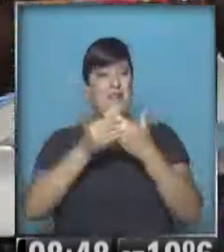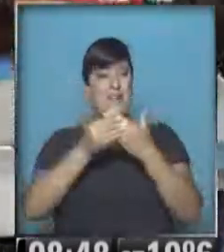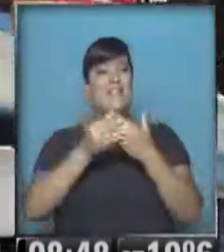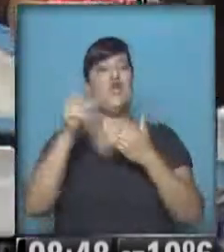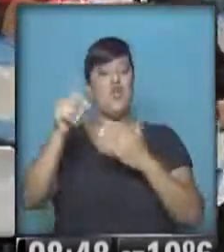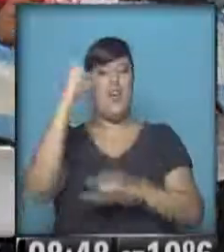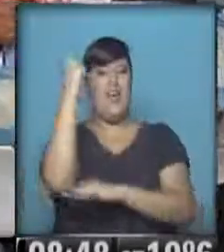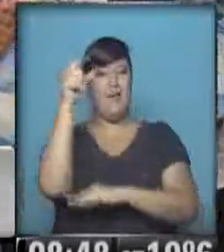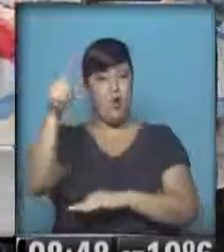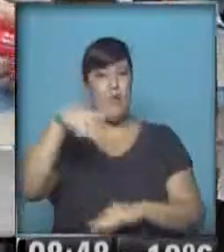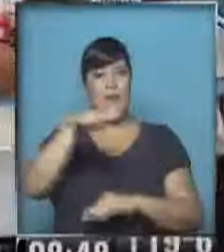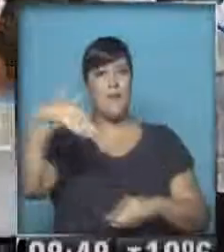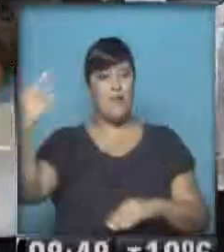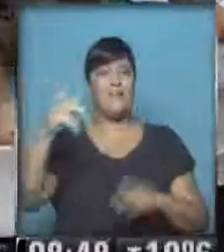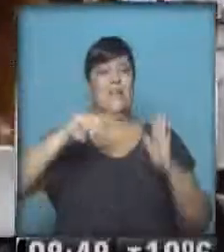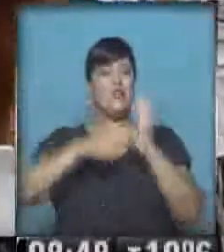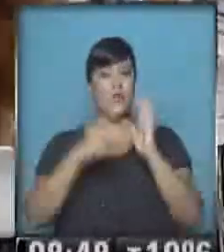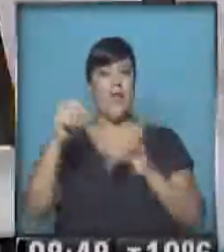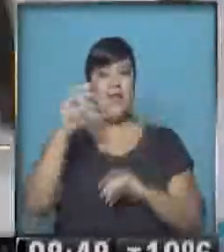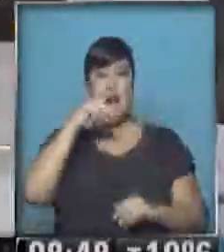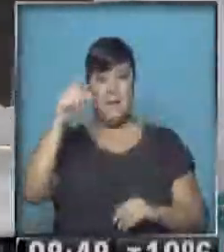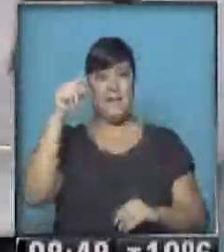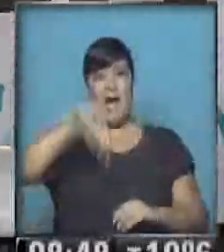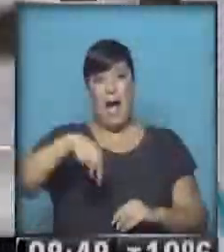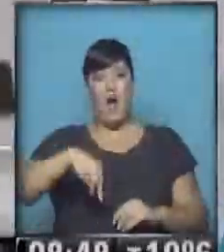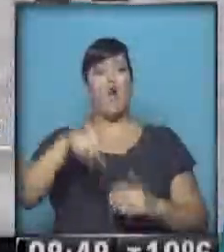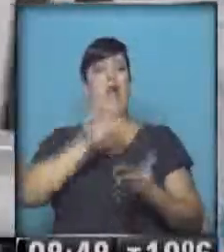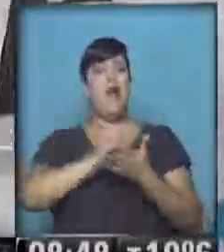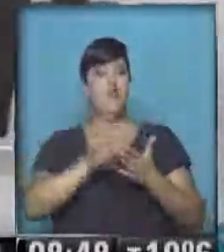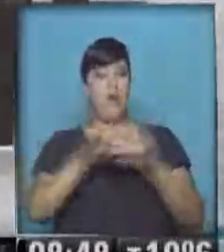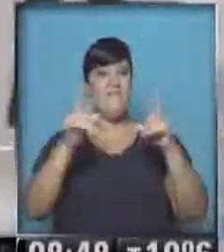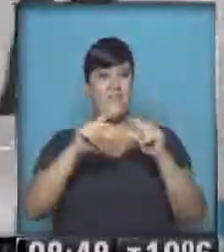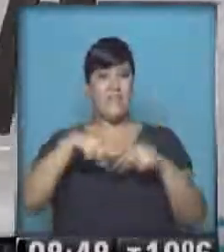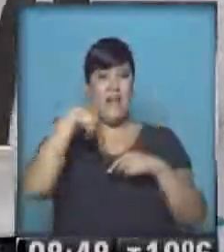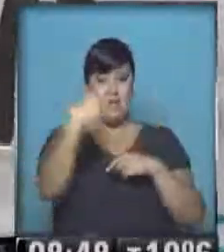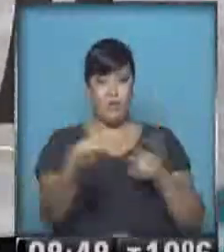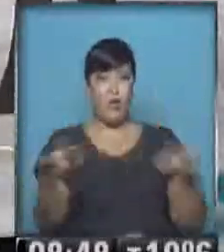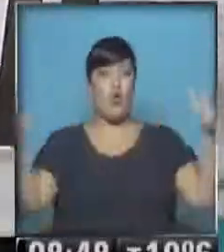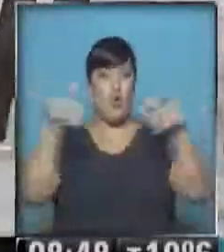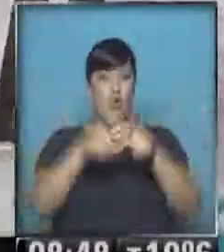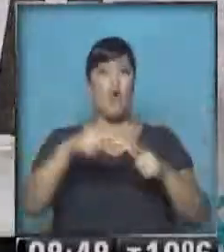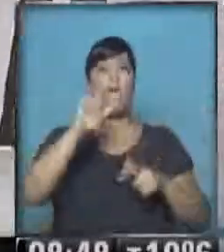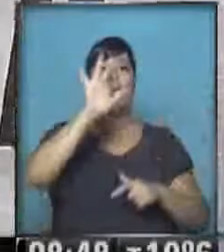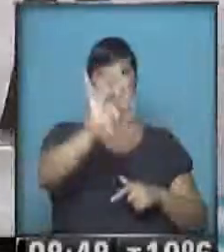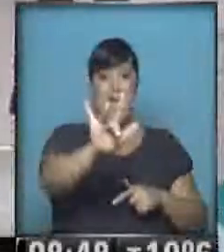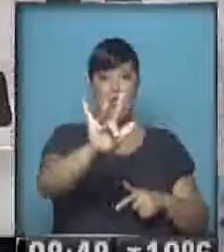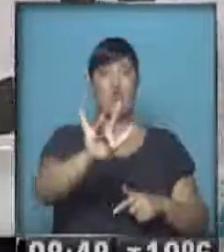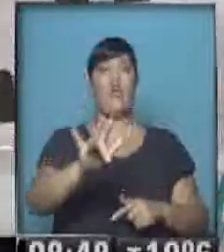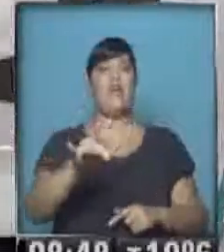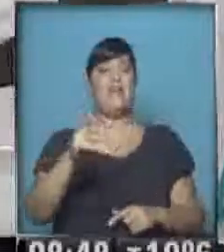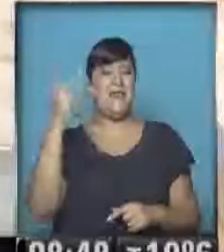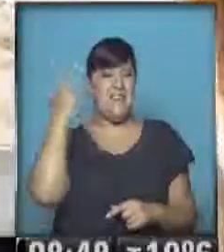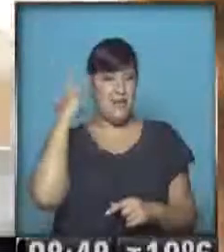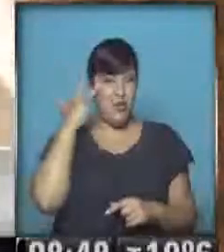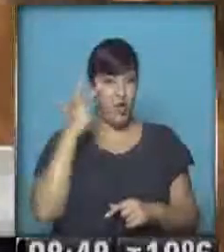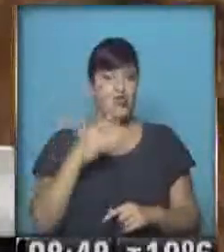provincia en la ciudad de la plata y ahora hay una nueva fecha se volverán a reunir y será el miércoles de la semana siguiente